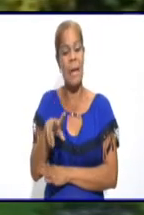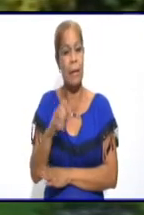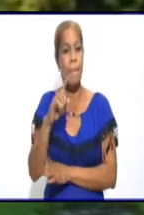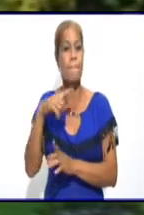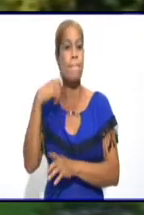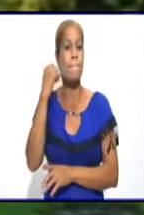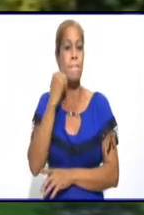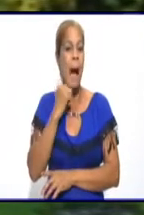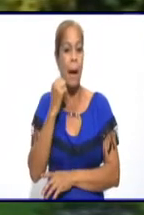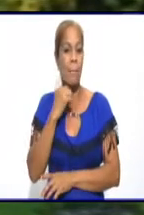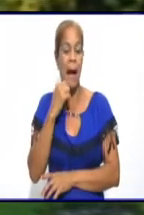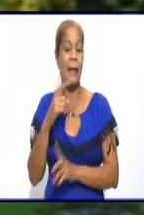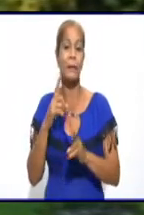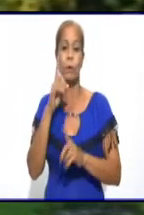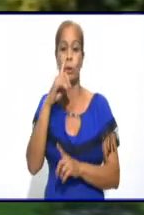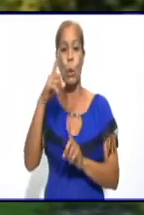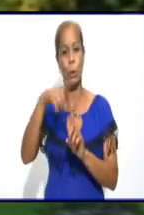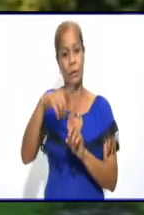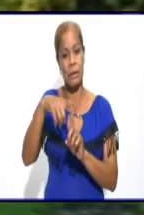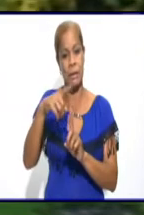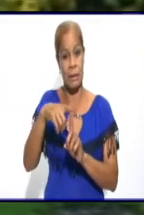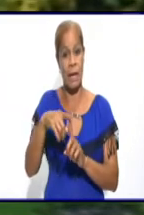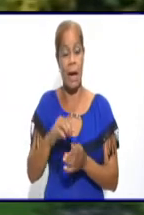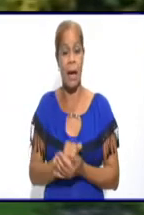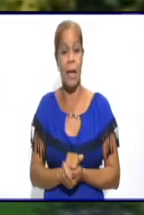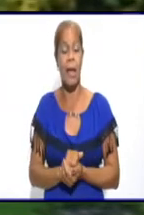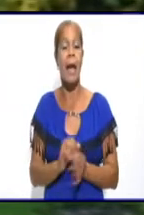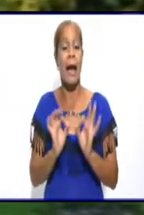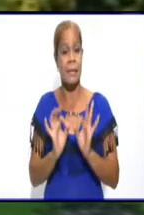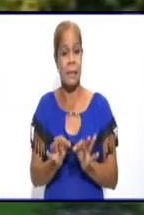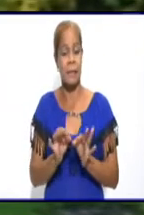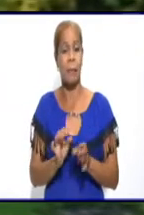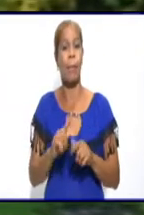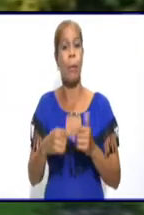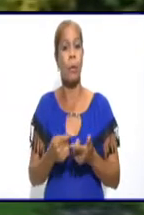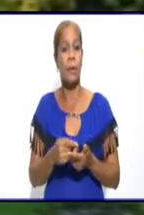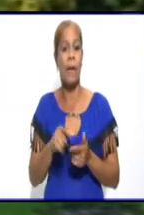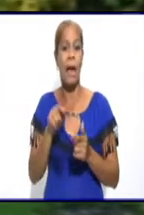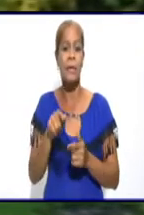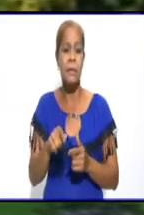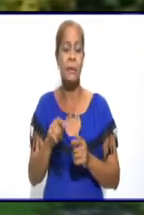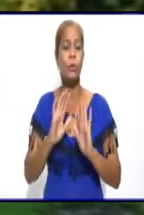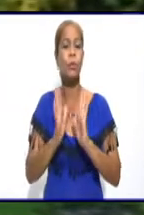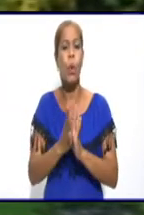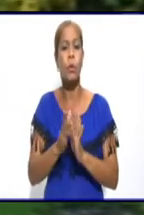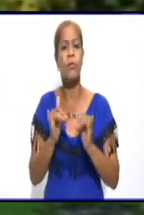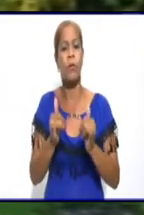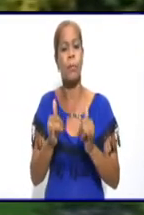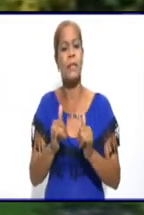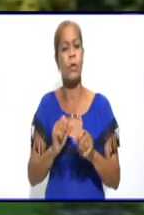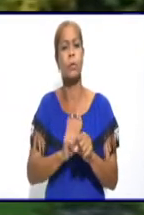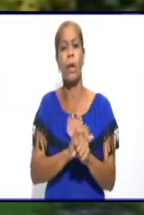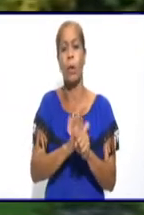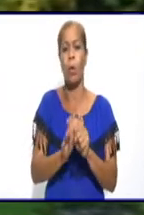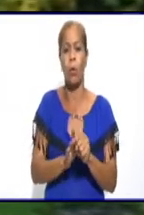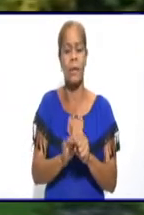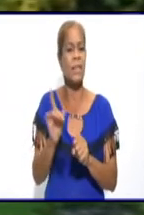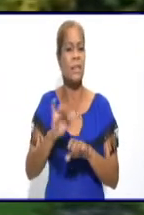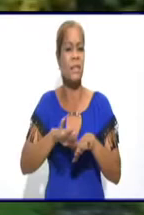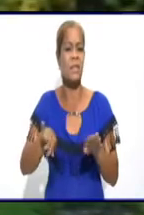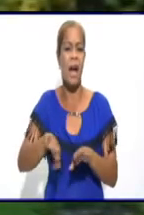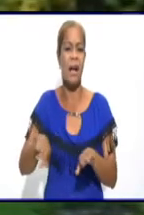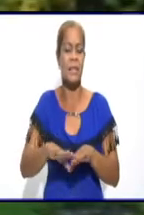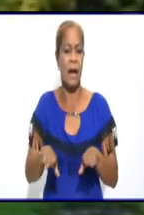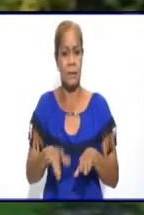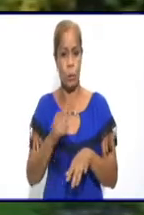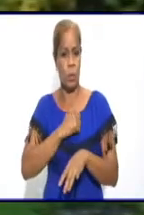apaga men televisor yo no quiero ver el paneles se quedan enlace en esa época y lo que me van a hablar es de covite no voy a ver a durán a las 9 de la mañana por acá y lo